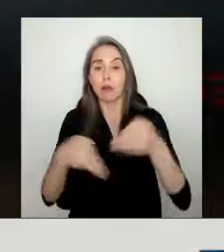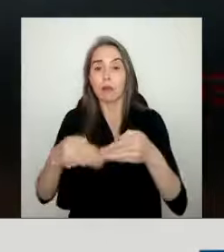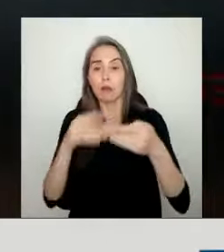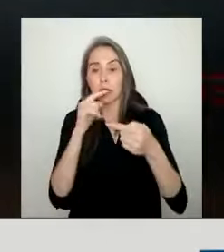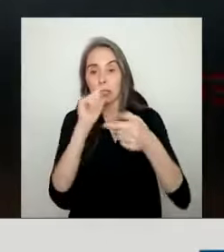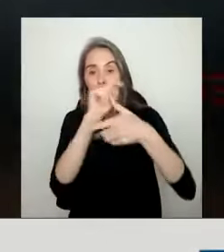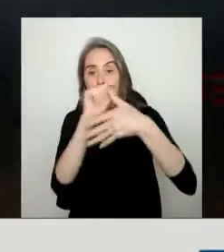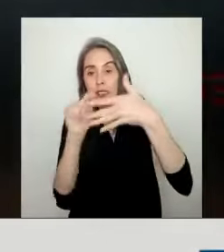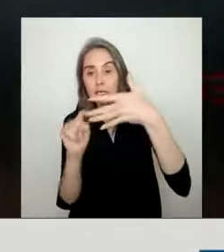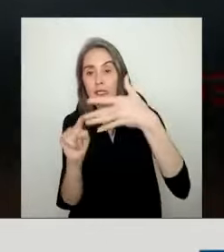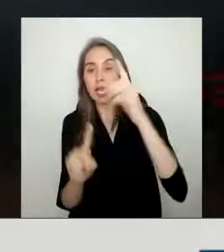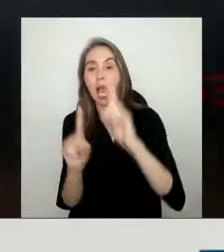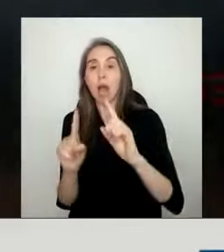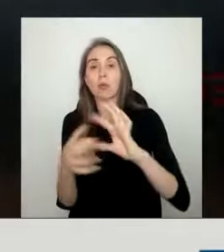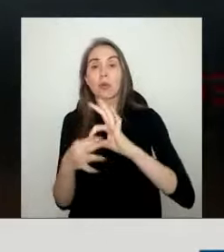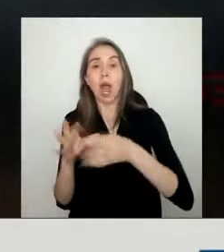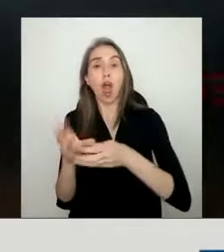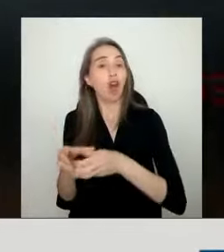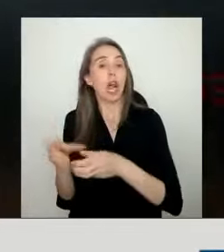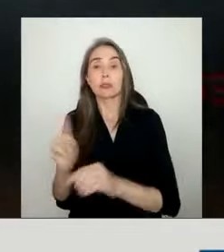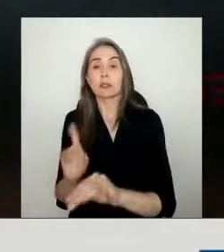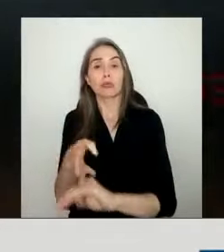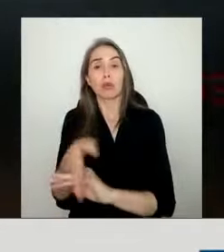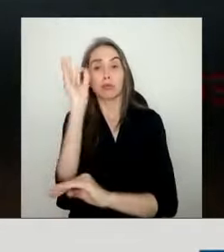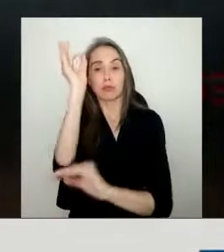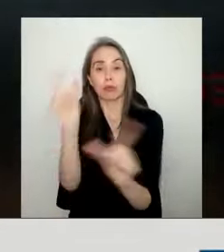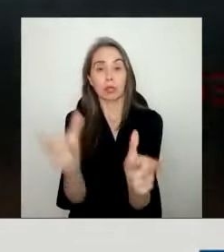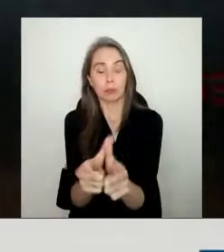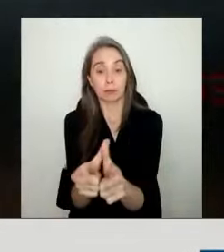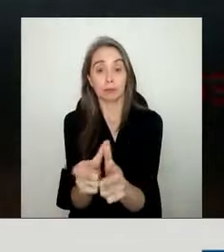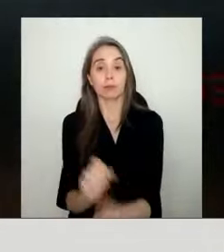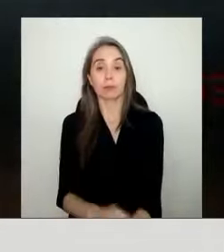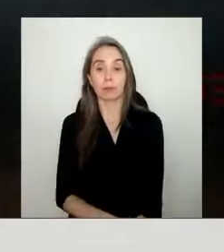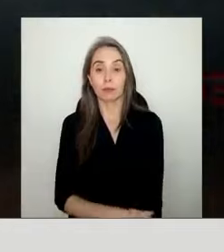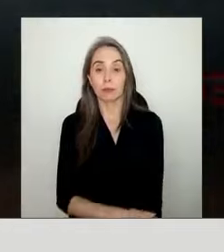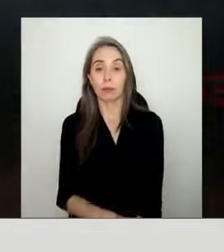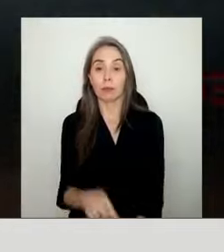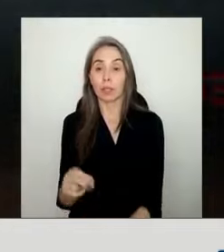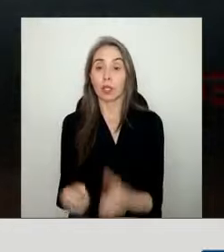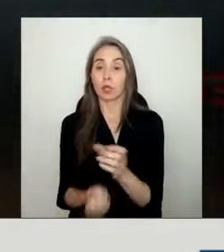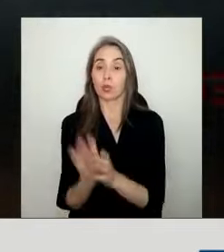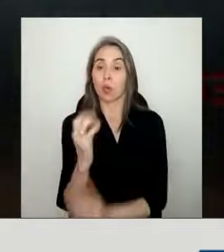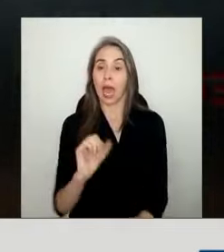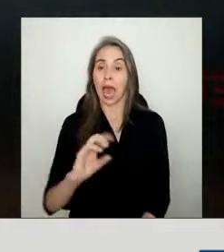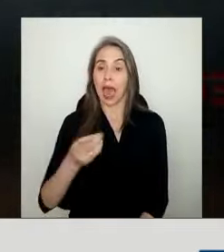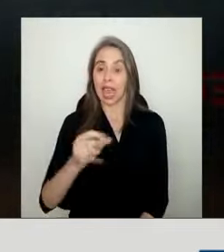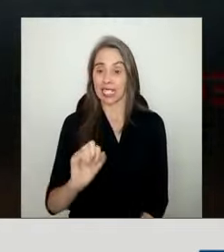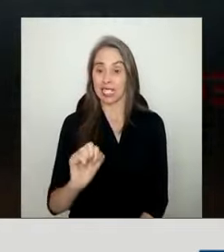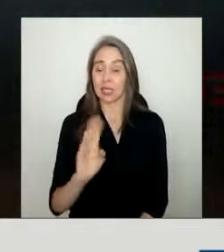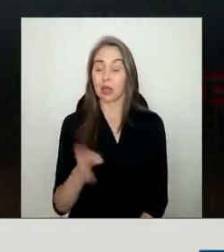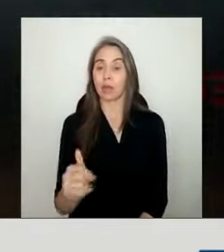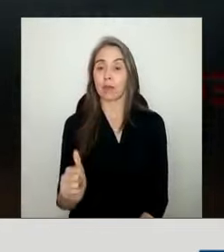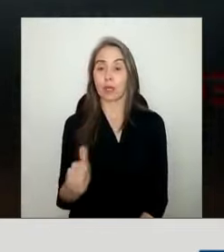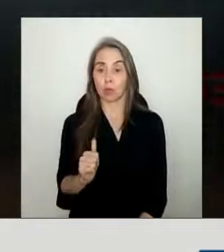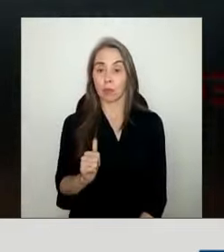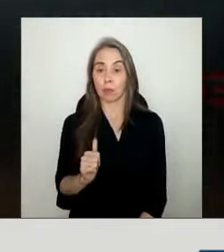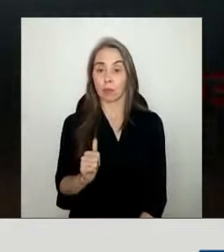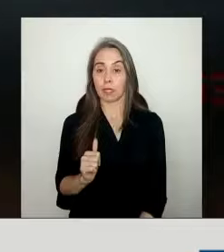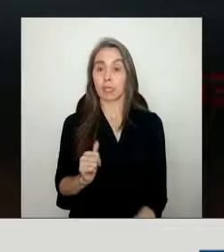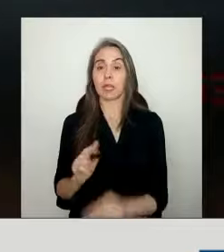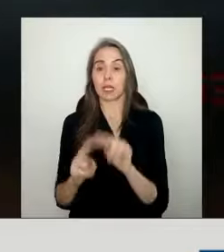organizaciones efectivamente esta agencia debe cumplir con el desarrollo de políticas